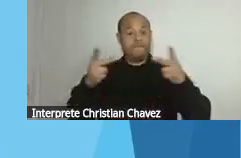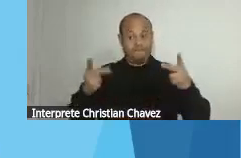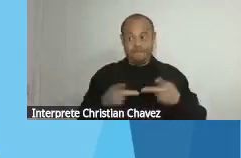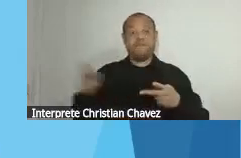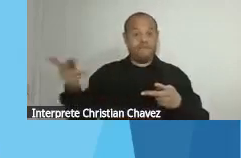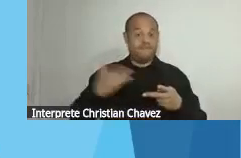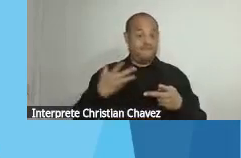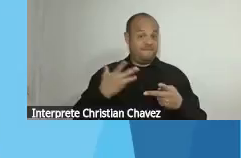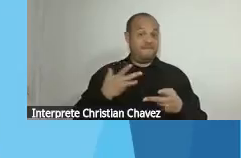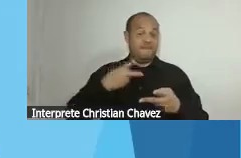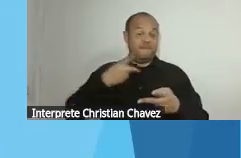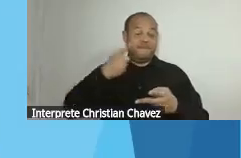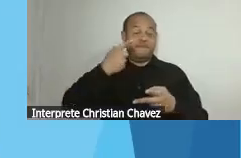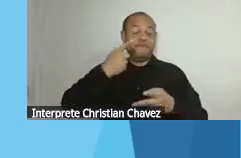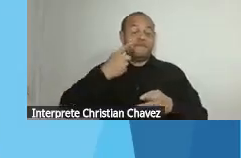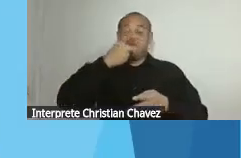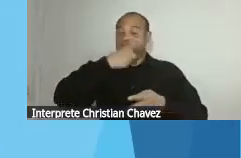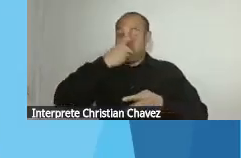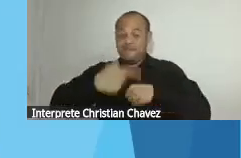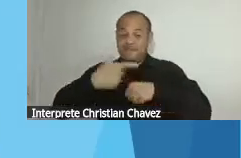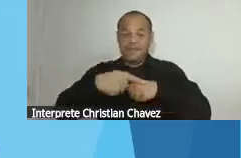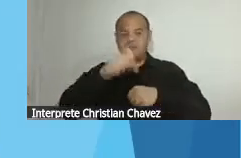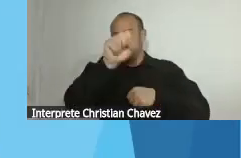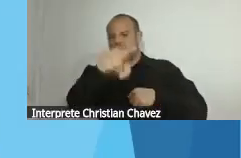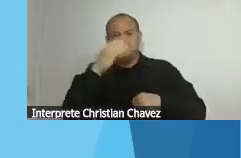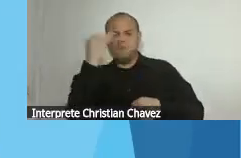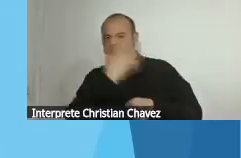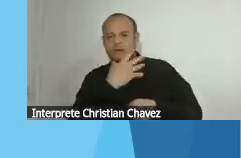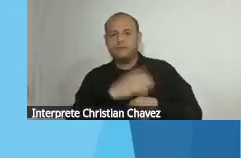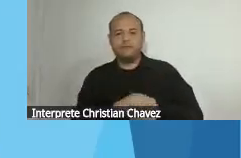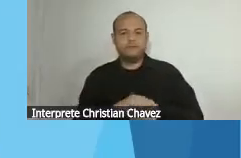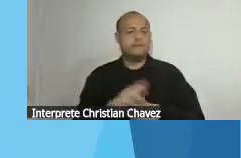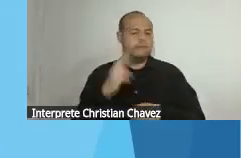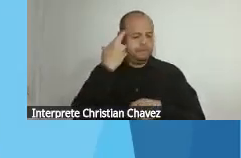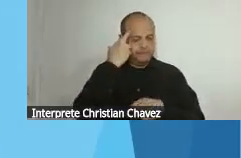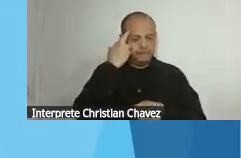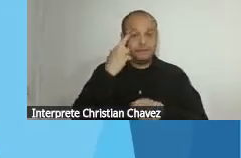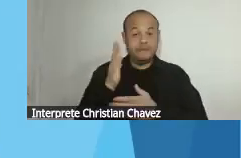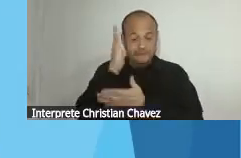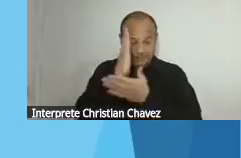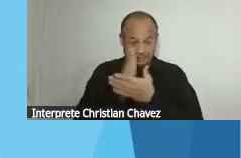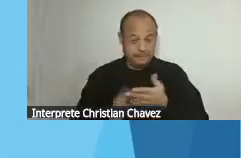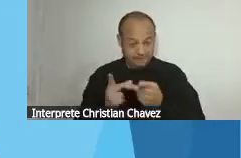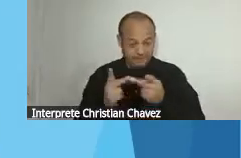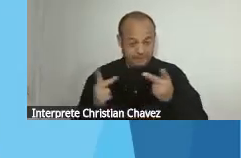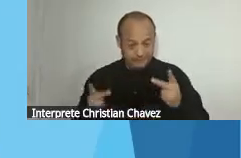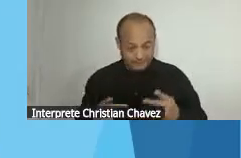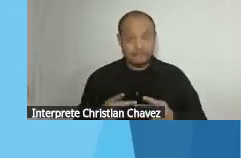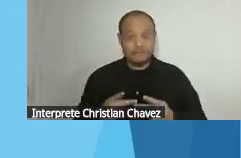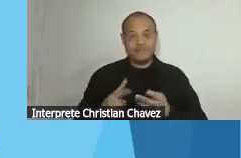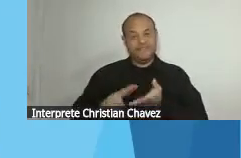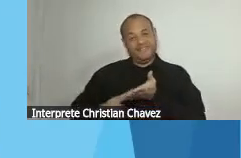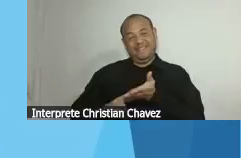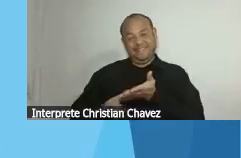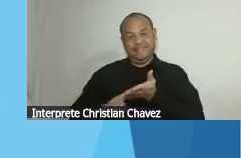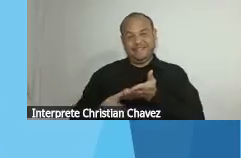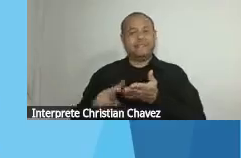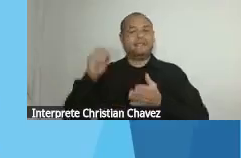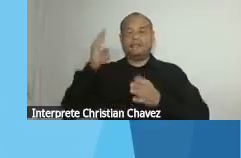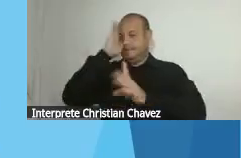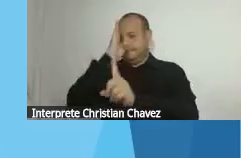diabetes. Respetando pues lo que dijimos, la mitad del plato pues era para las verduras, ¿no? Aquí tenemos un plato